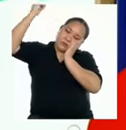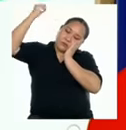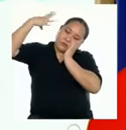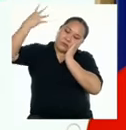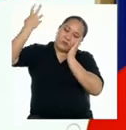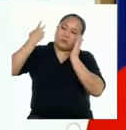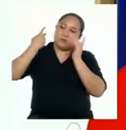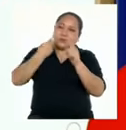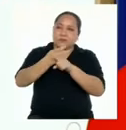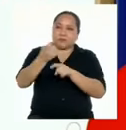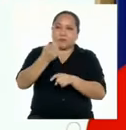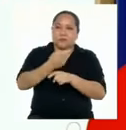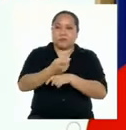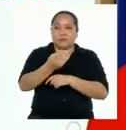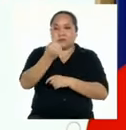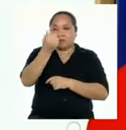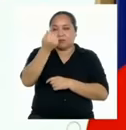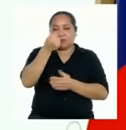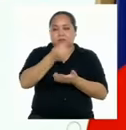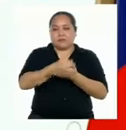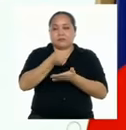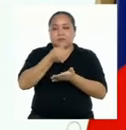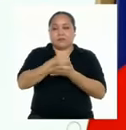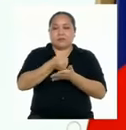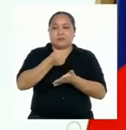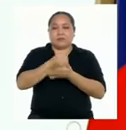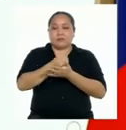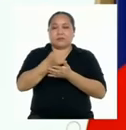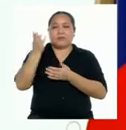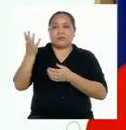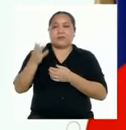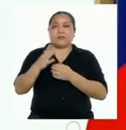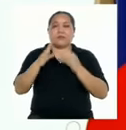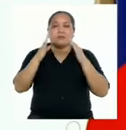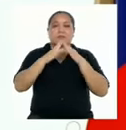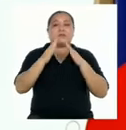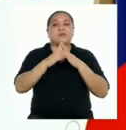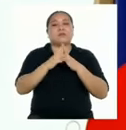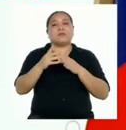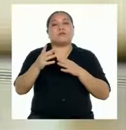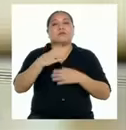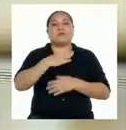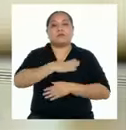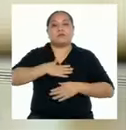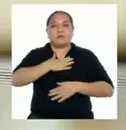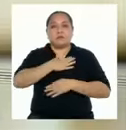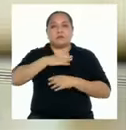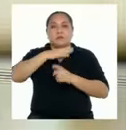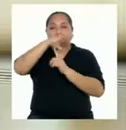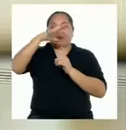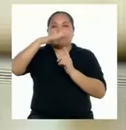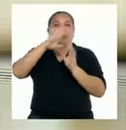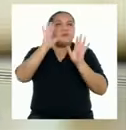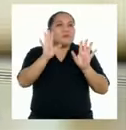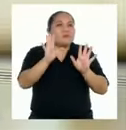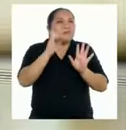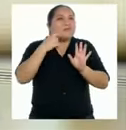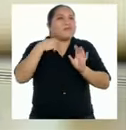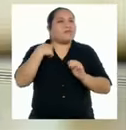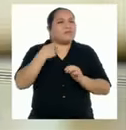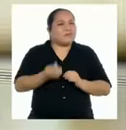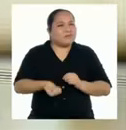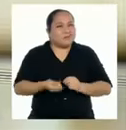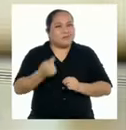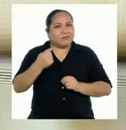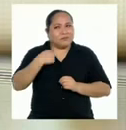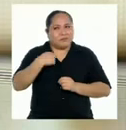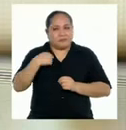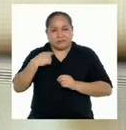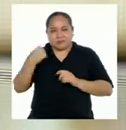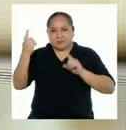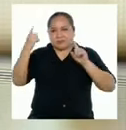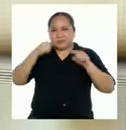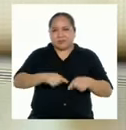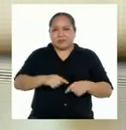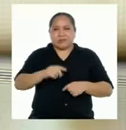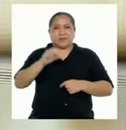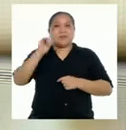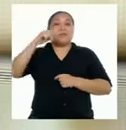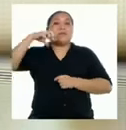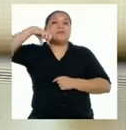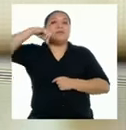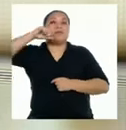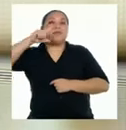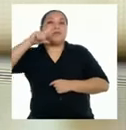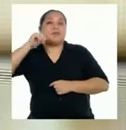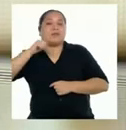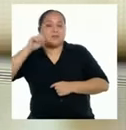daños en la economía de su hogar y el bienestar del ambiente. ¡Su señoría! No estoy aquí para